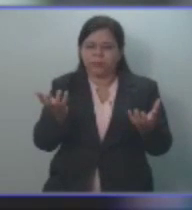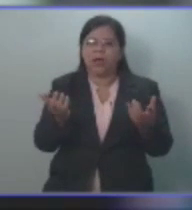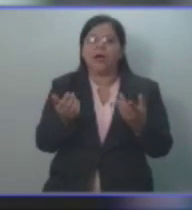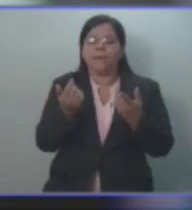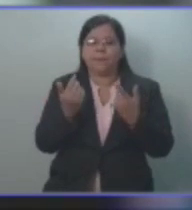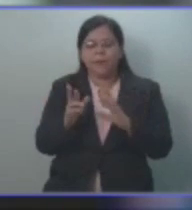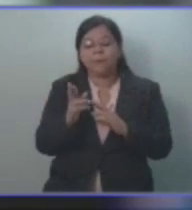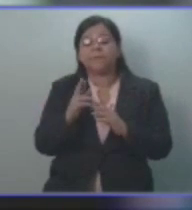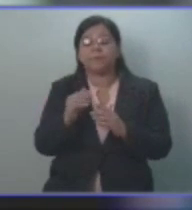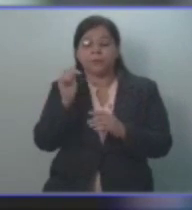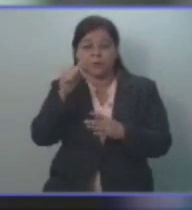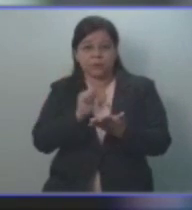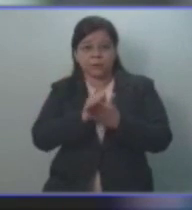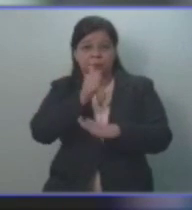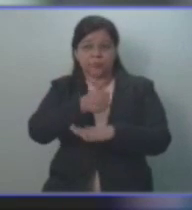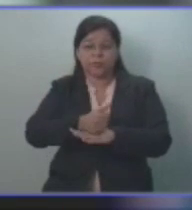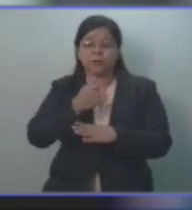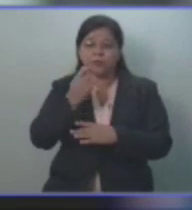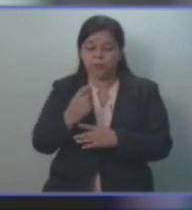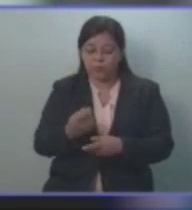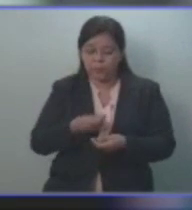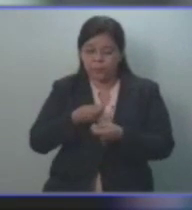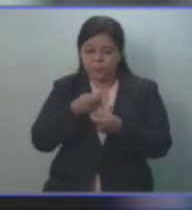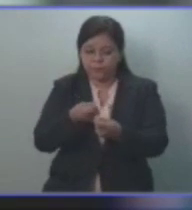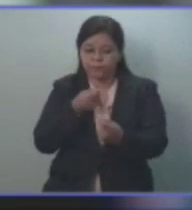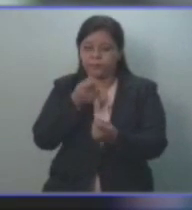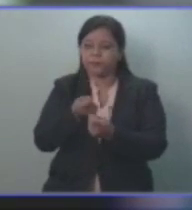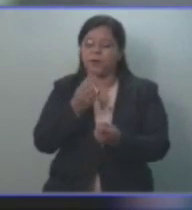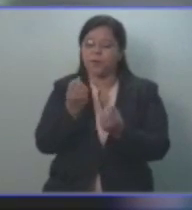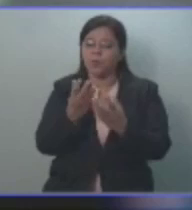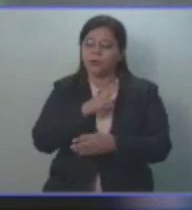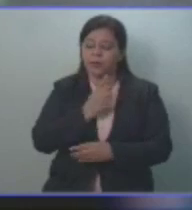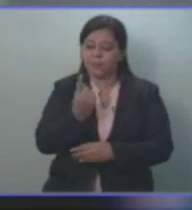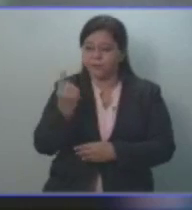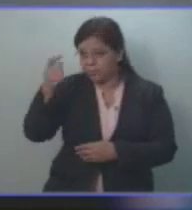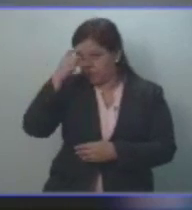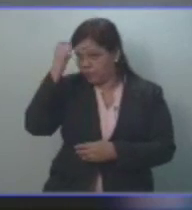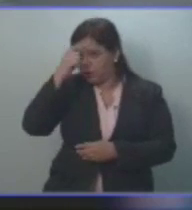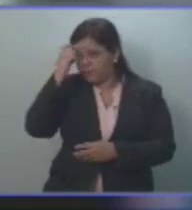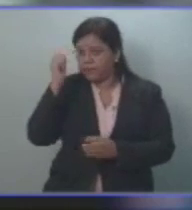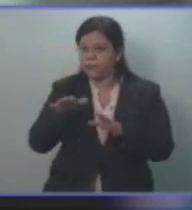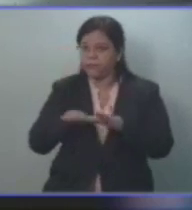cual constituye una fuente económica para muchos trabajadores. Gracias.